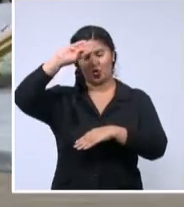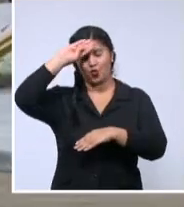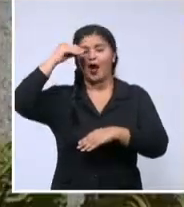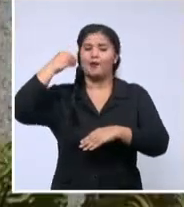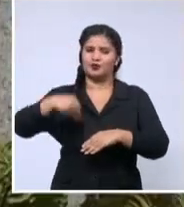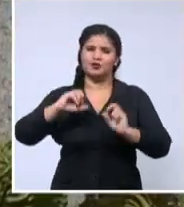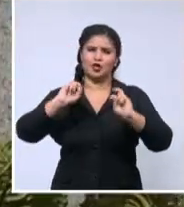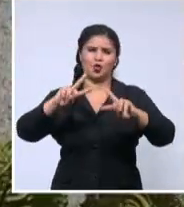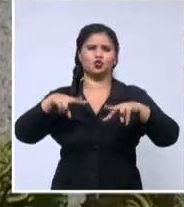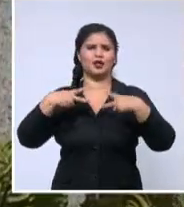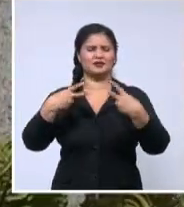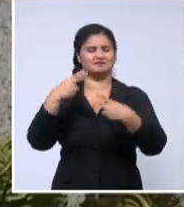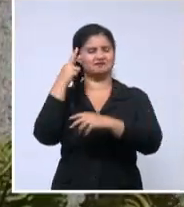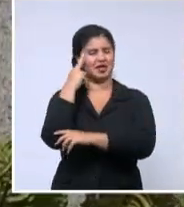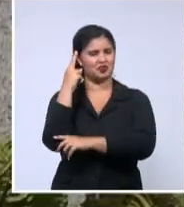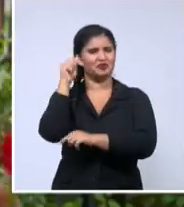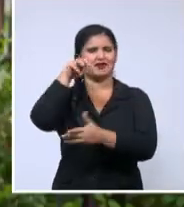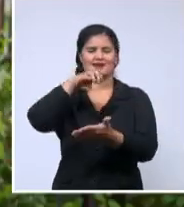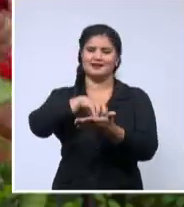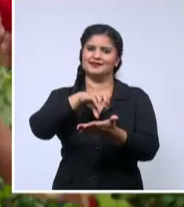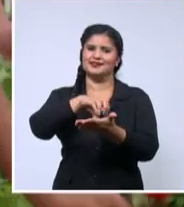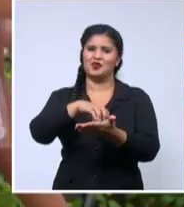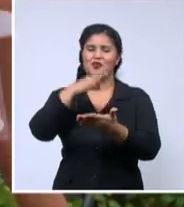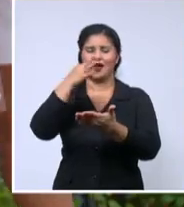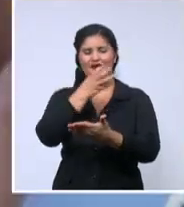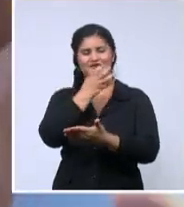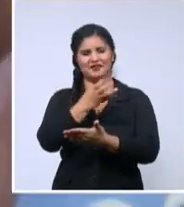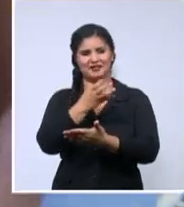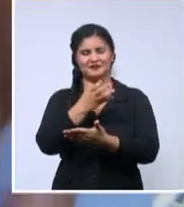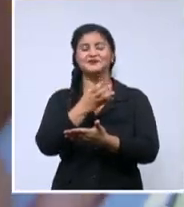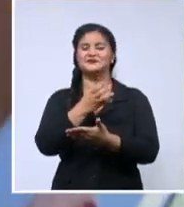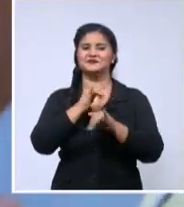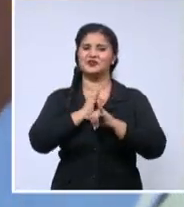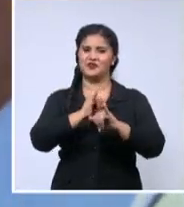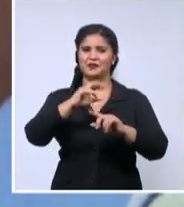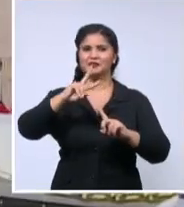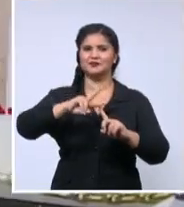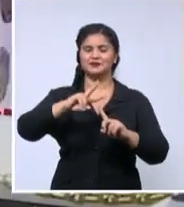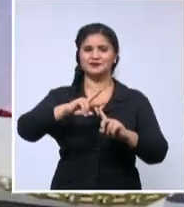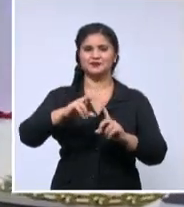monolítica piedra en Santa Ifigenia. Dairon Changarrams, Sistema Informativo de la Televisión Cubana.